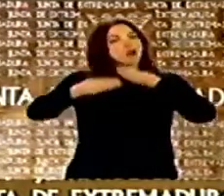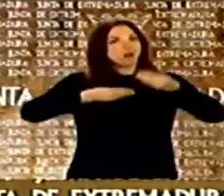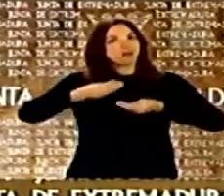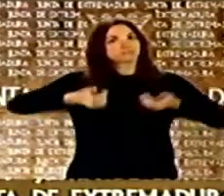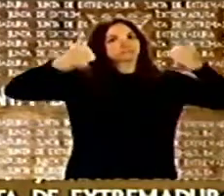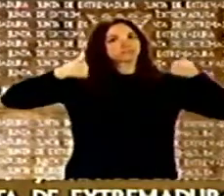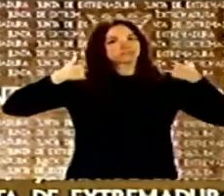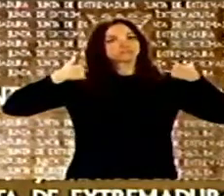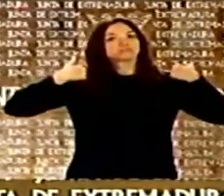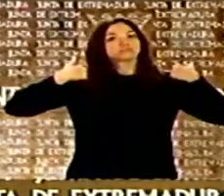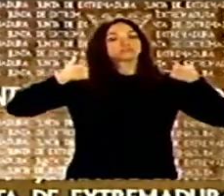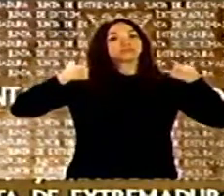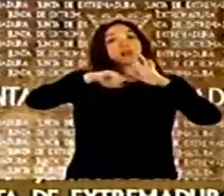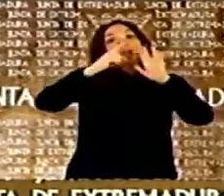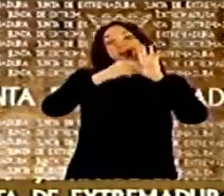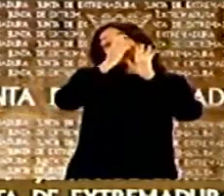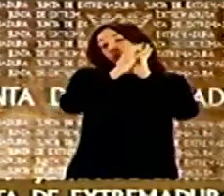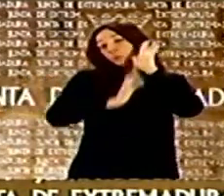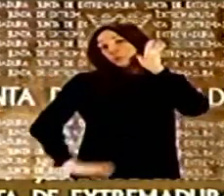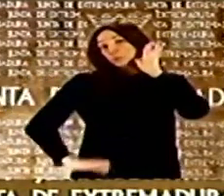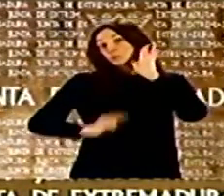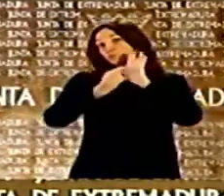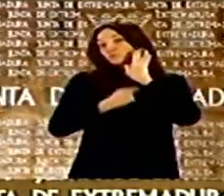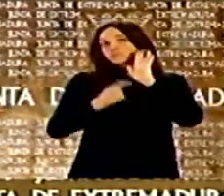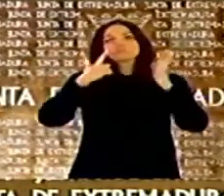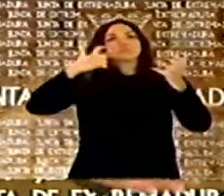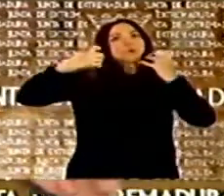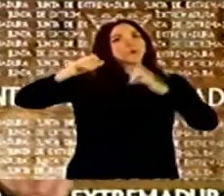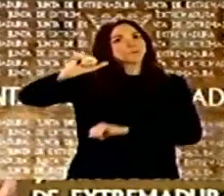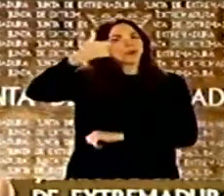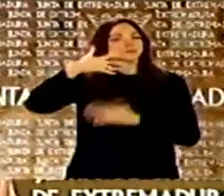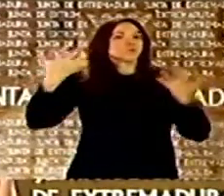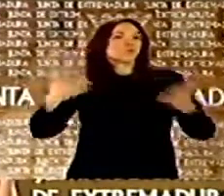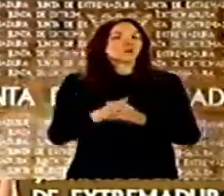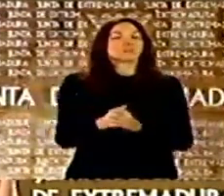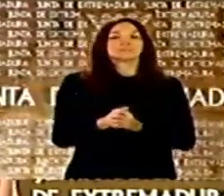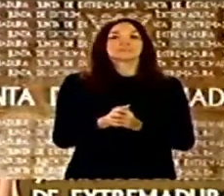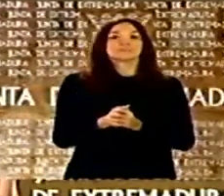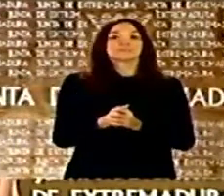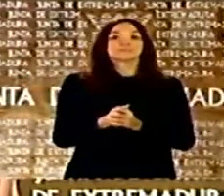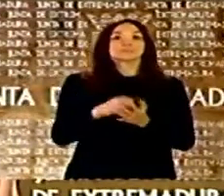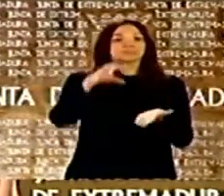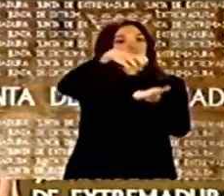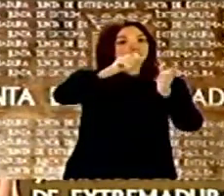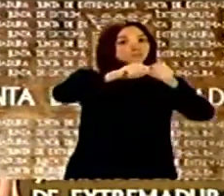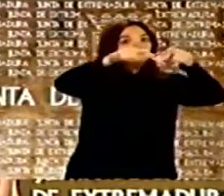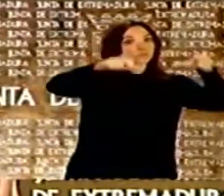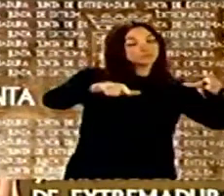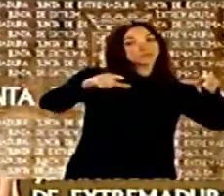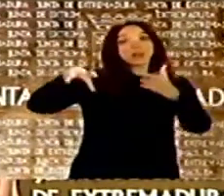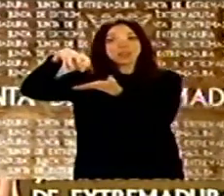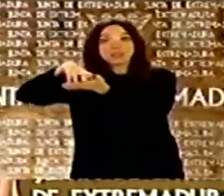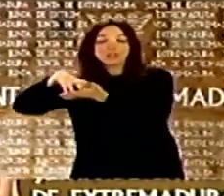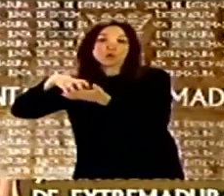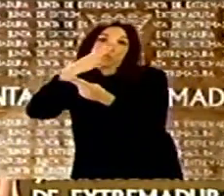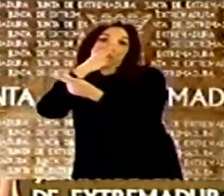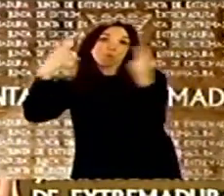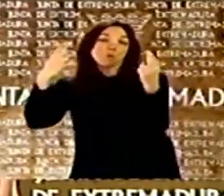Los aspectos más destacados de la ley son que entre el establecimiento y centros públicos y privados de educación